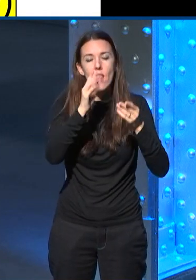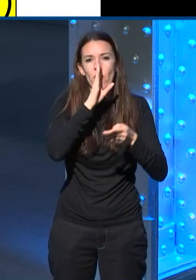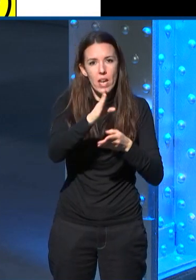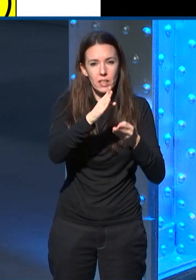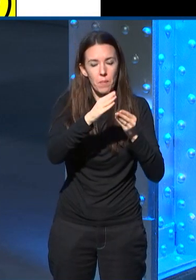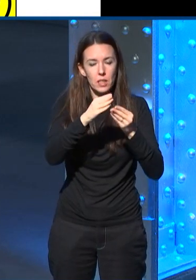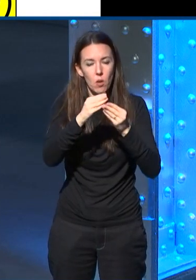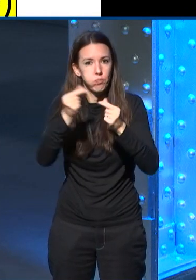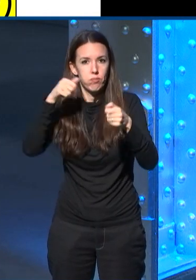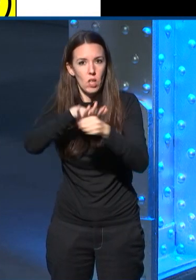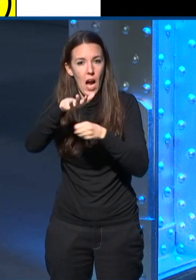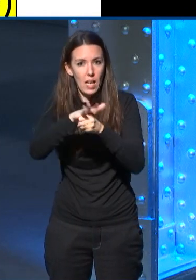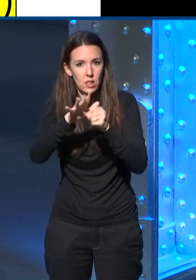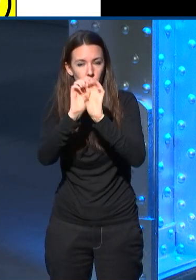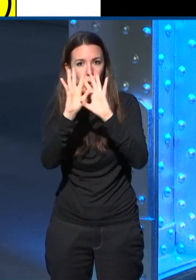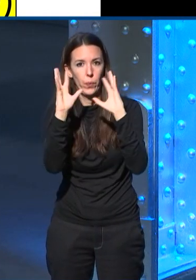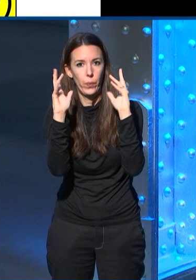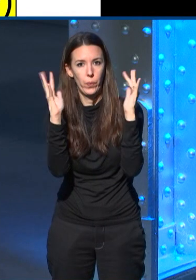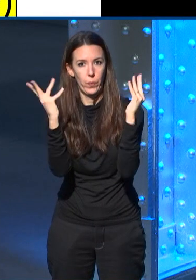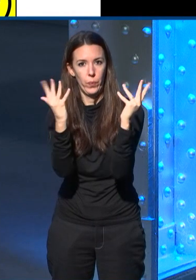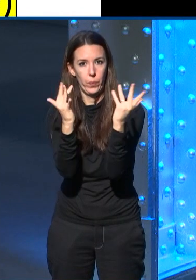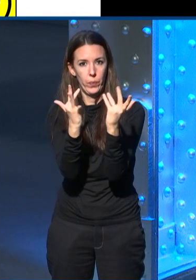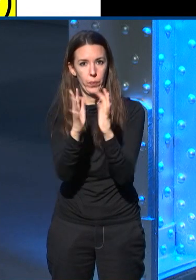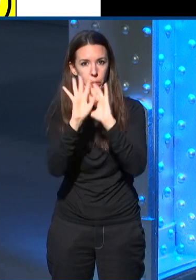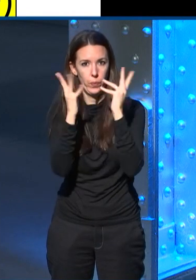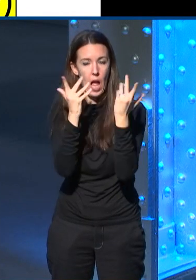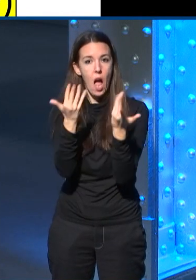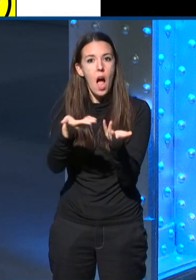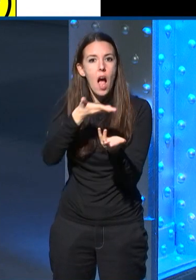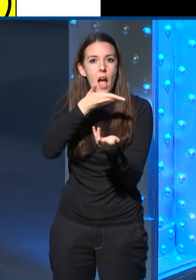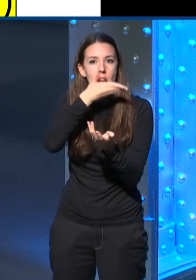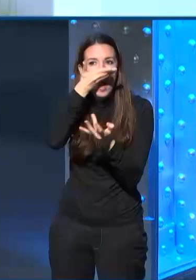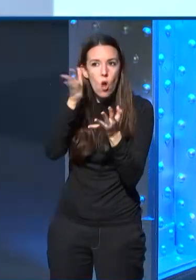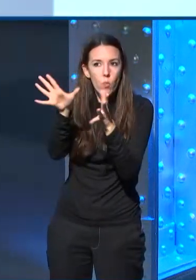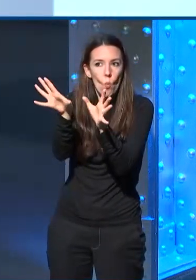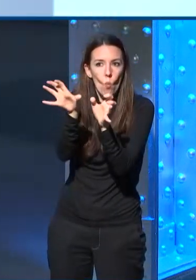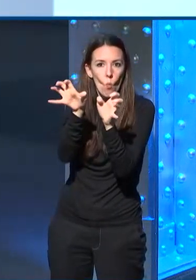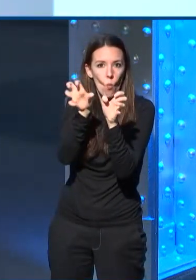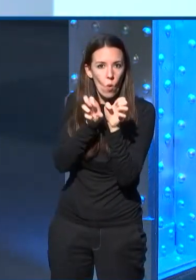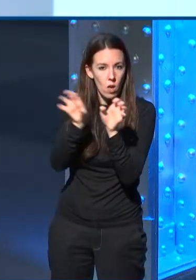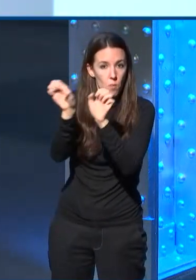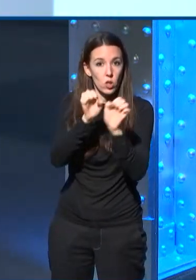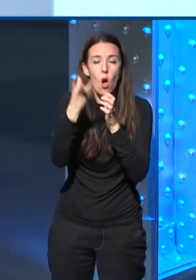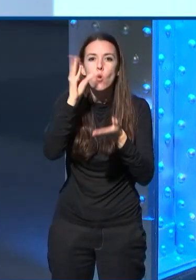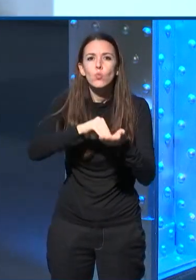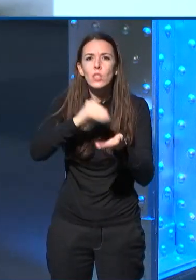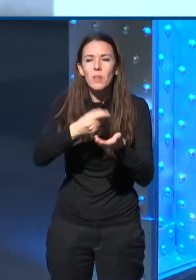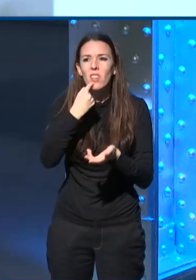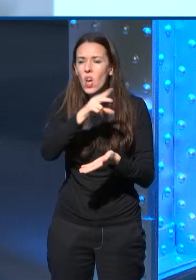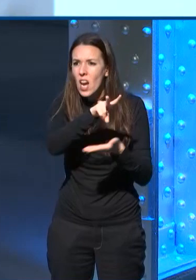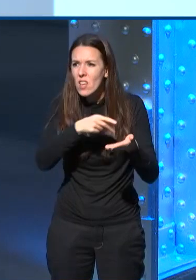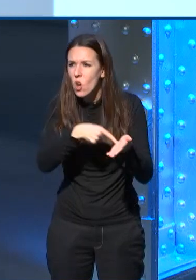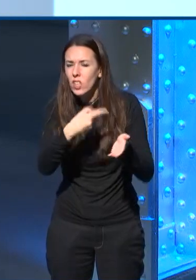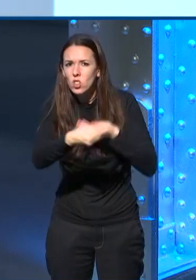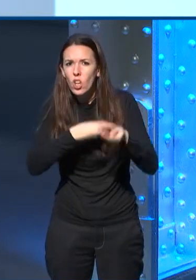y crea una capa gaseosa en torno al cascarón, que coge el calor y digamos que lo evacúa. Y mucha gente a veces pregunta, ¿he leído en algún sitio que esto está